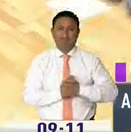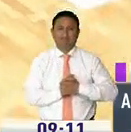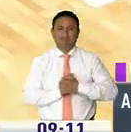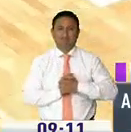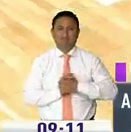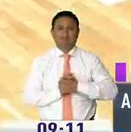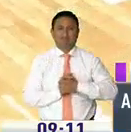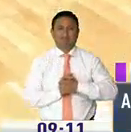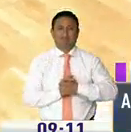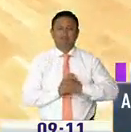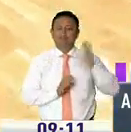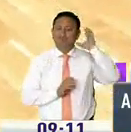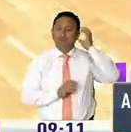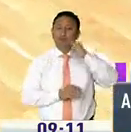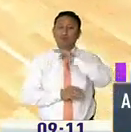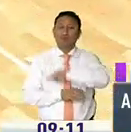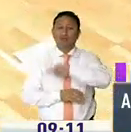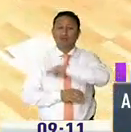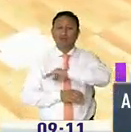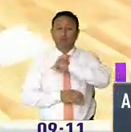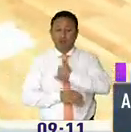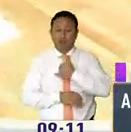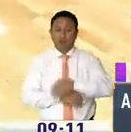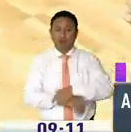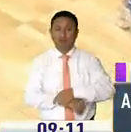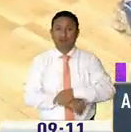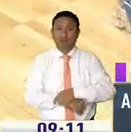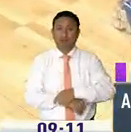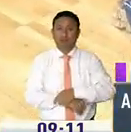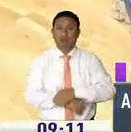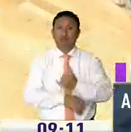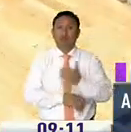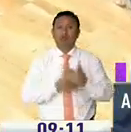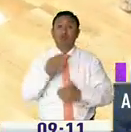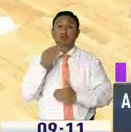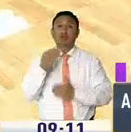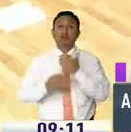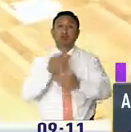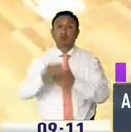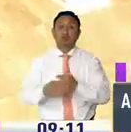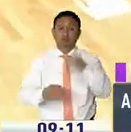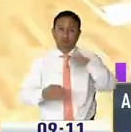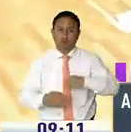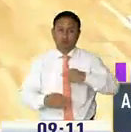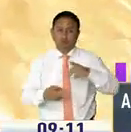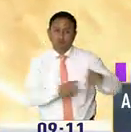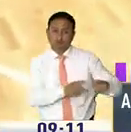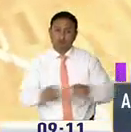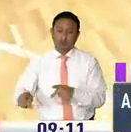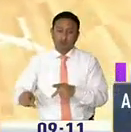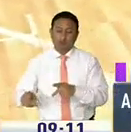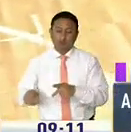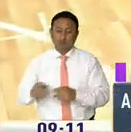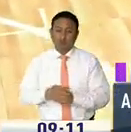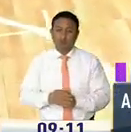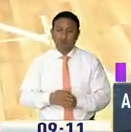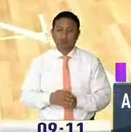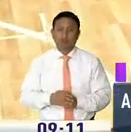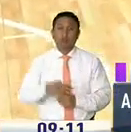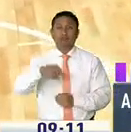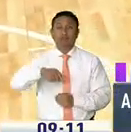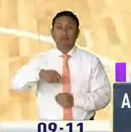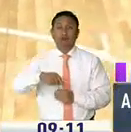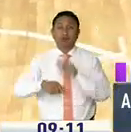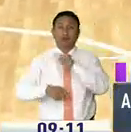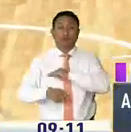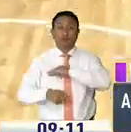nuestra radio municipal y sobre todo en este proceso que hemos estado, este plan de contingencia que como Patronato y